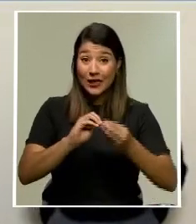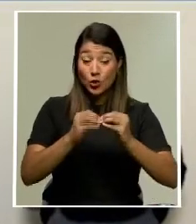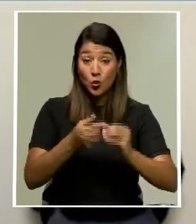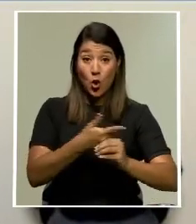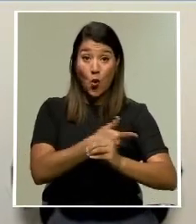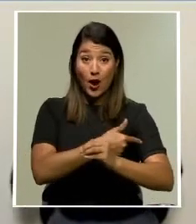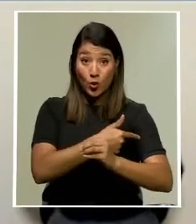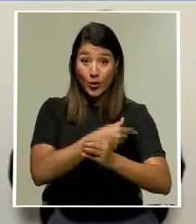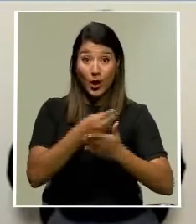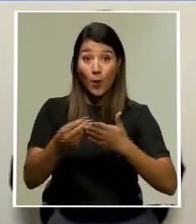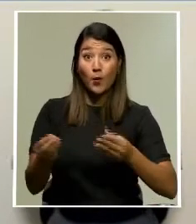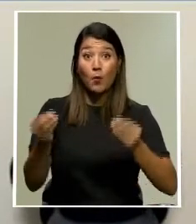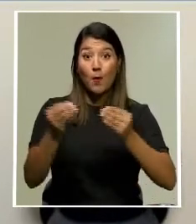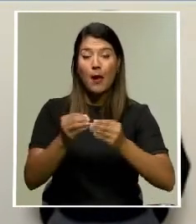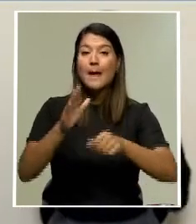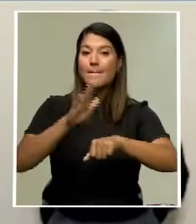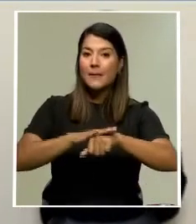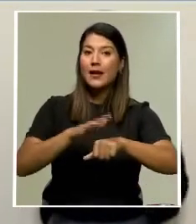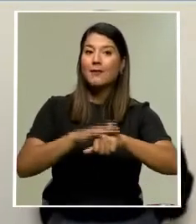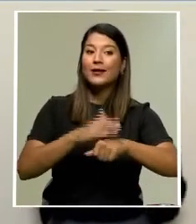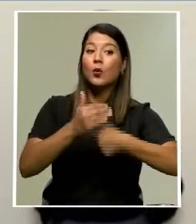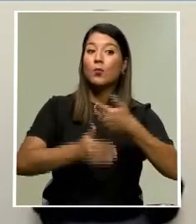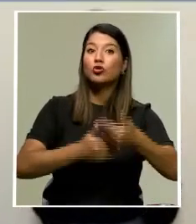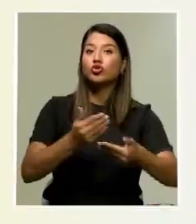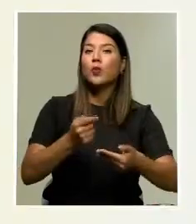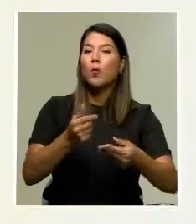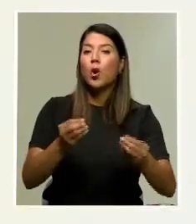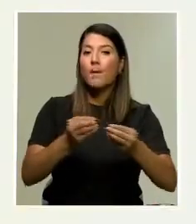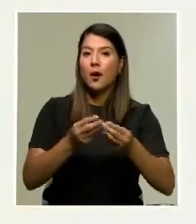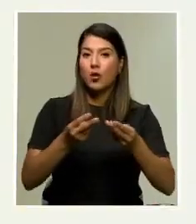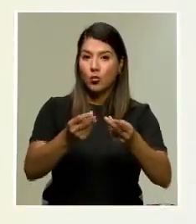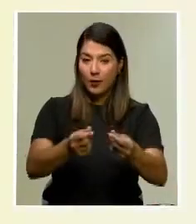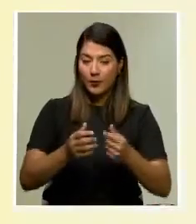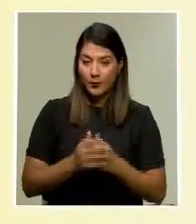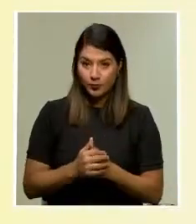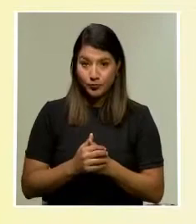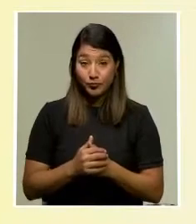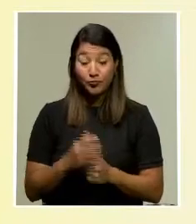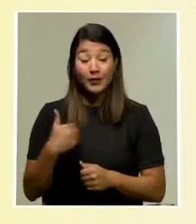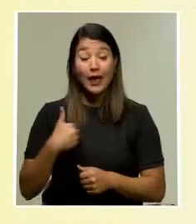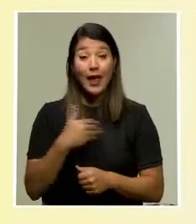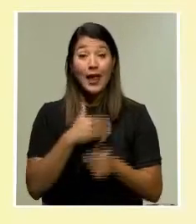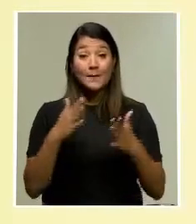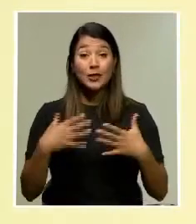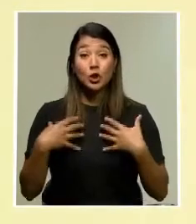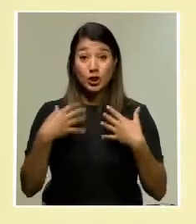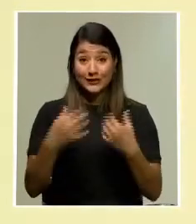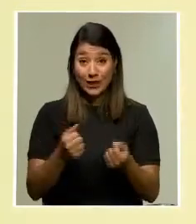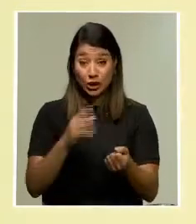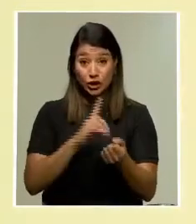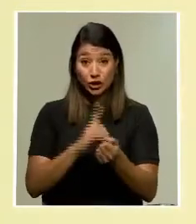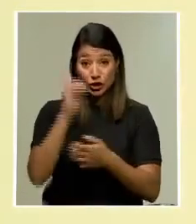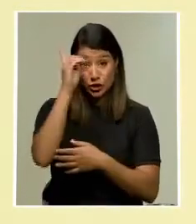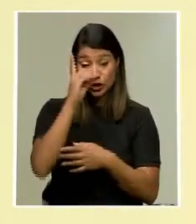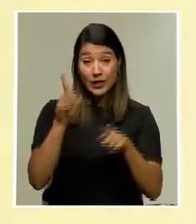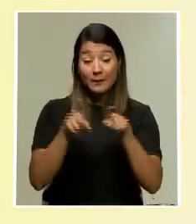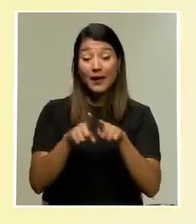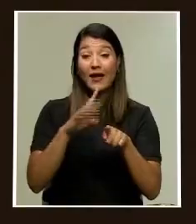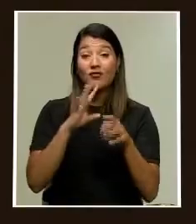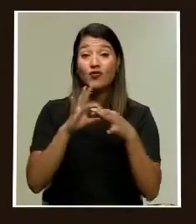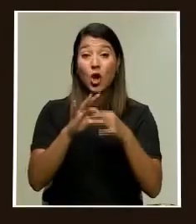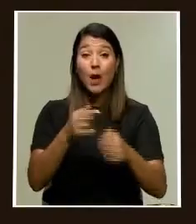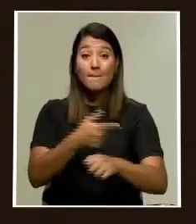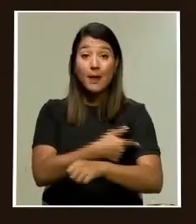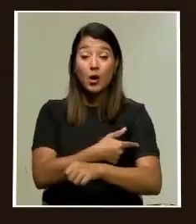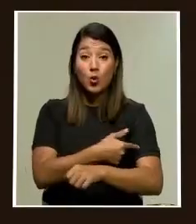adquiriendo permite cierta aceleración en la vacunación. El jerarca también se refirió a la vacuna de AstraZeneca y a la